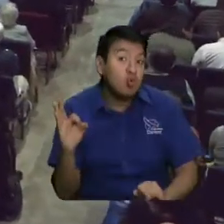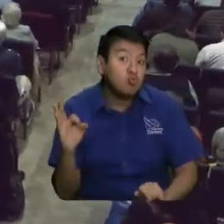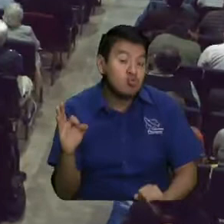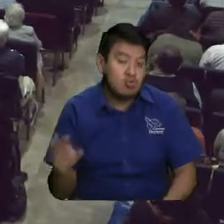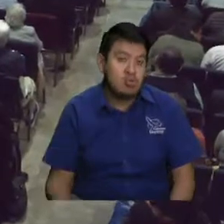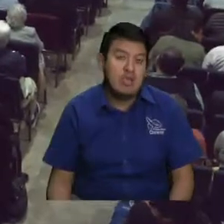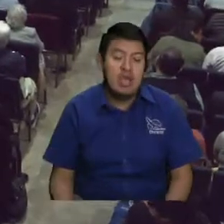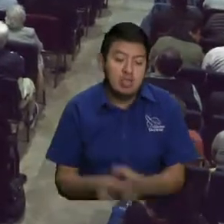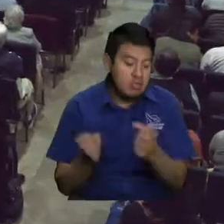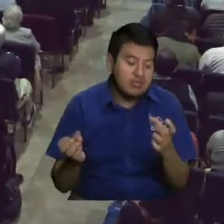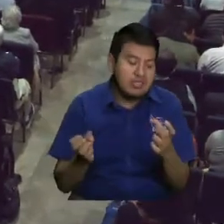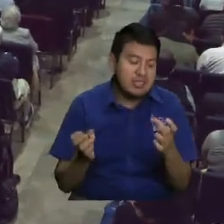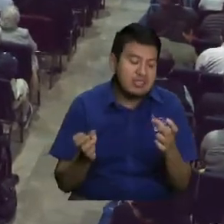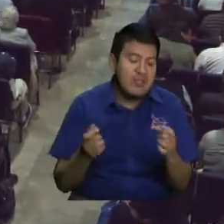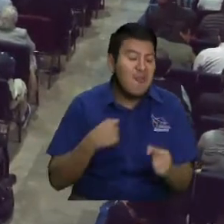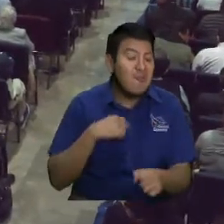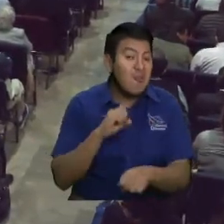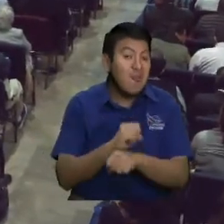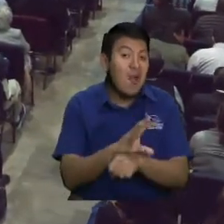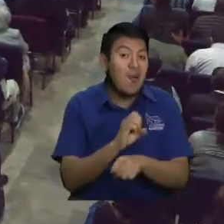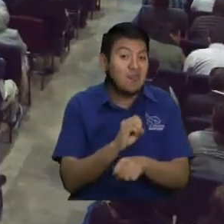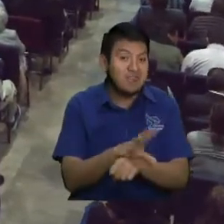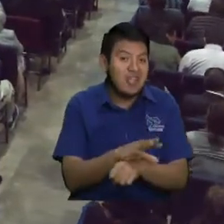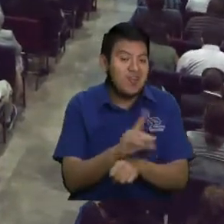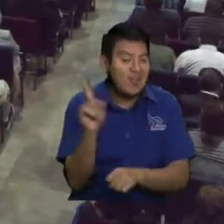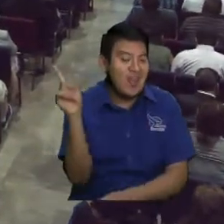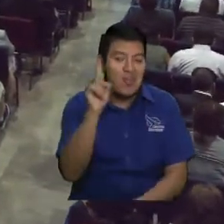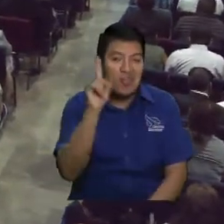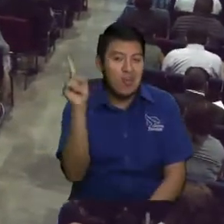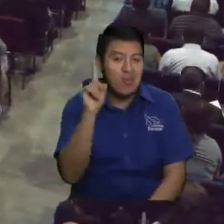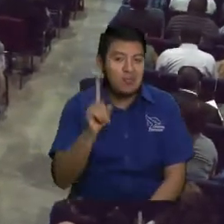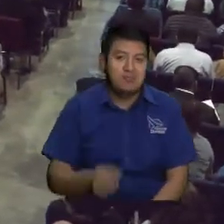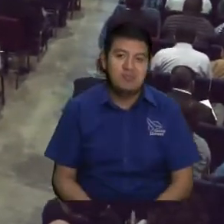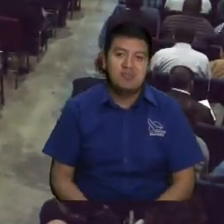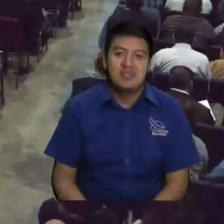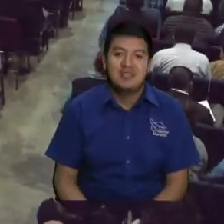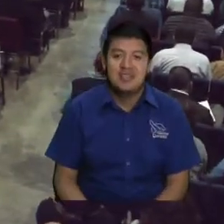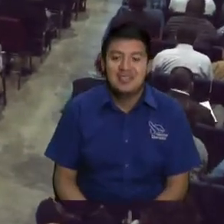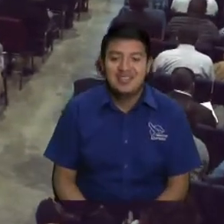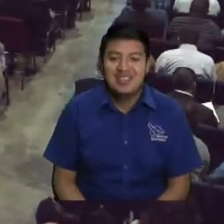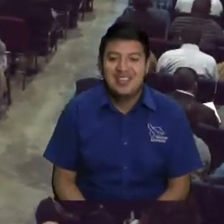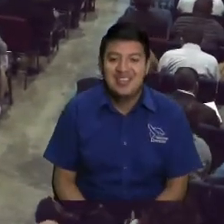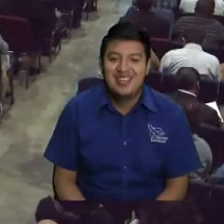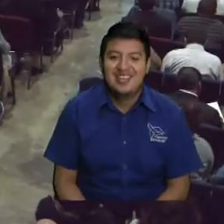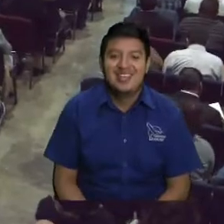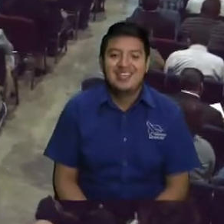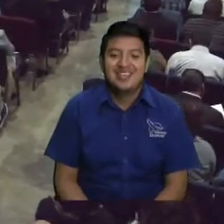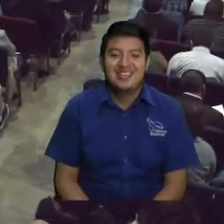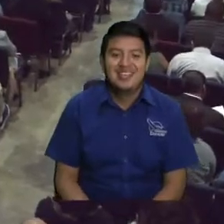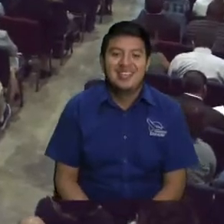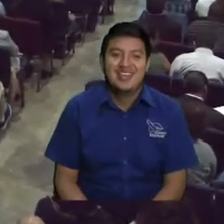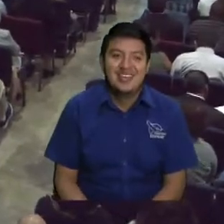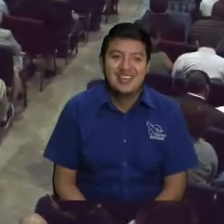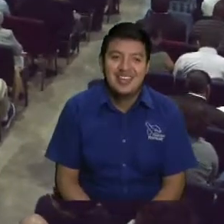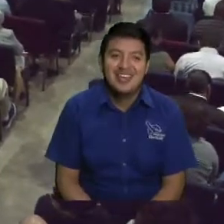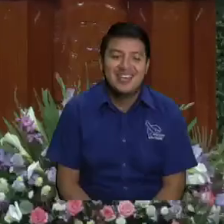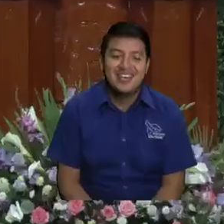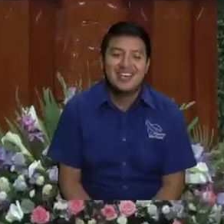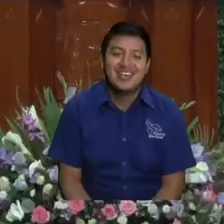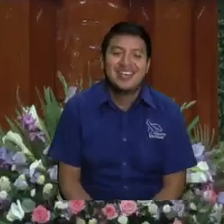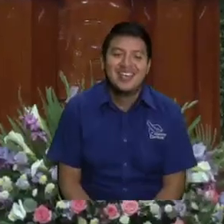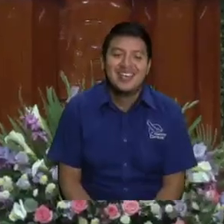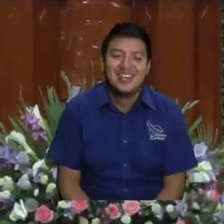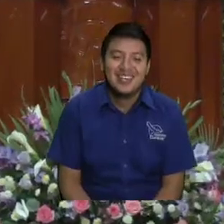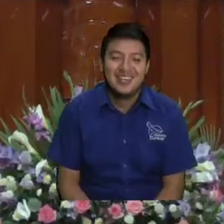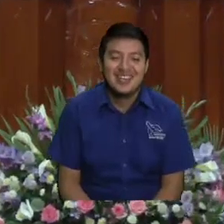respétame a mí. Ay, son legalistas, es que en esa iglesia de la zona 5 son legalistas, llegaban, hombre. No sé por qué no fui a otra iglesia a